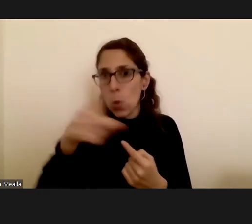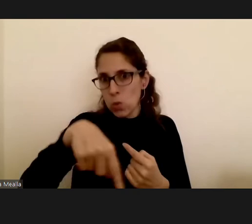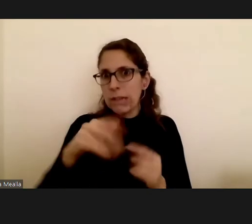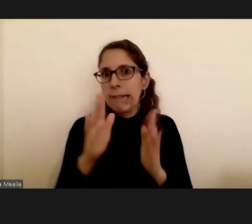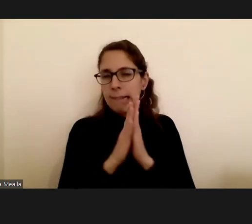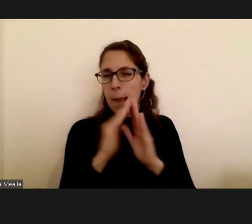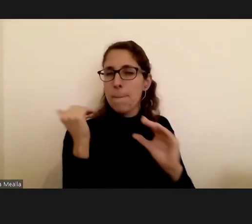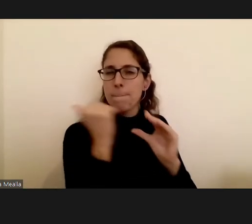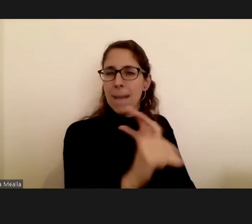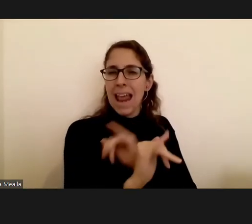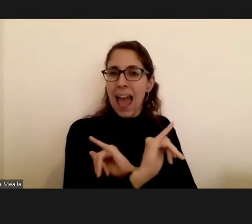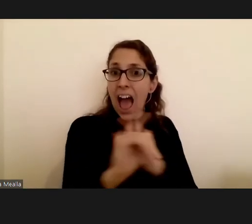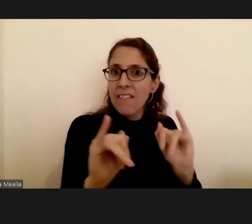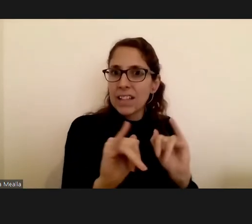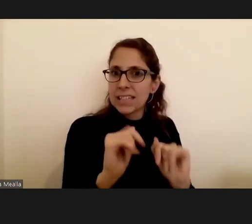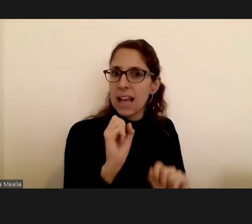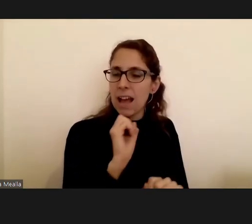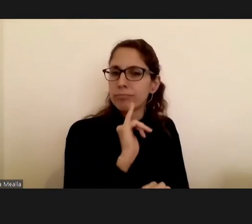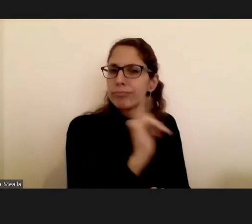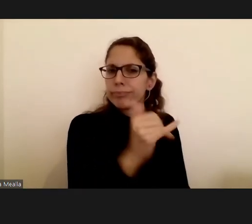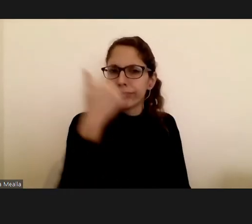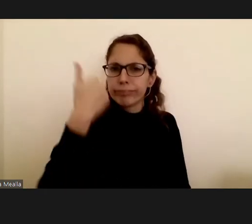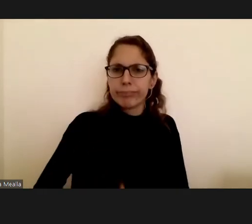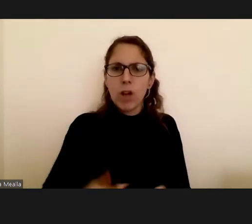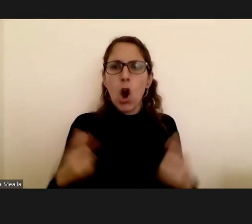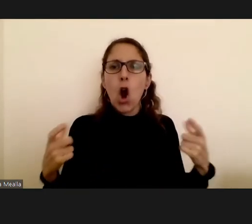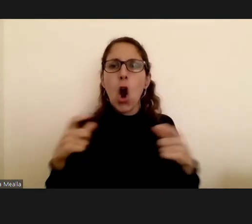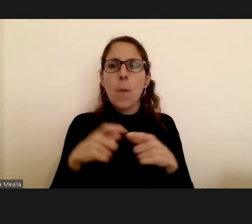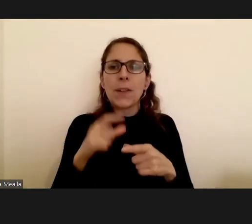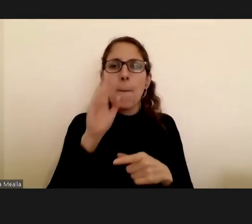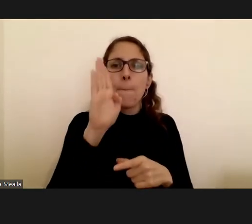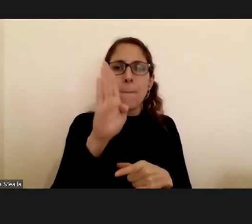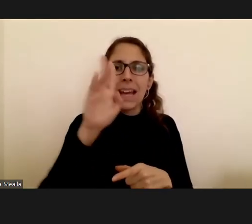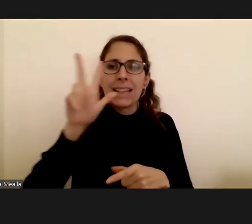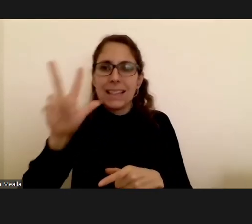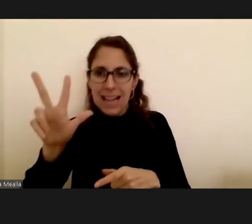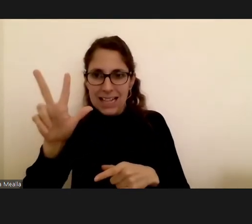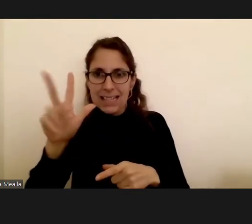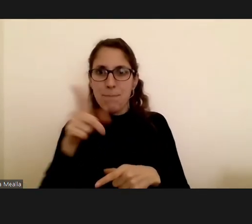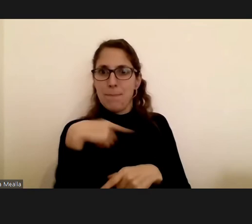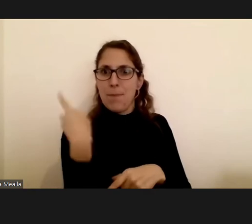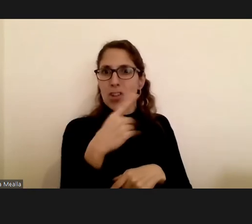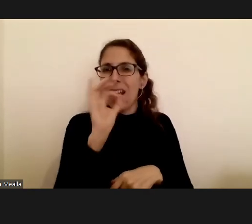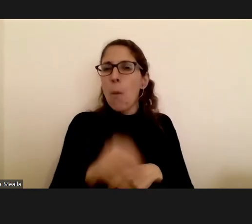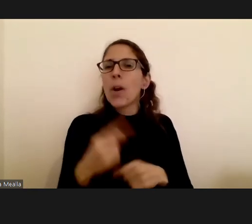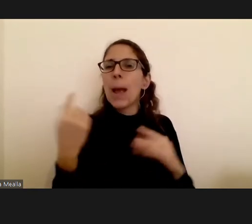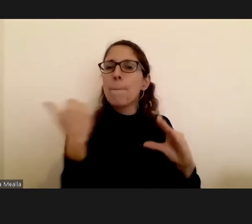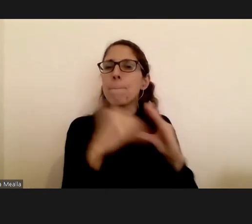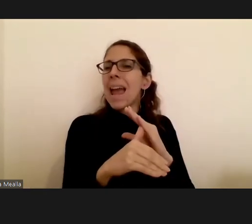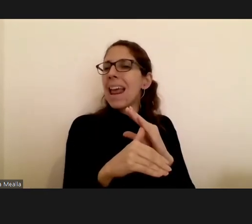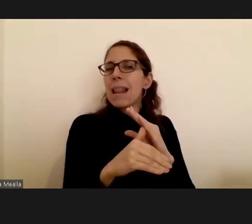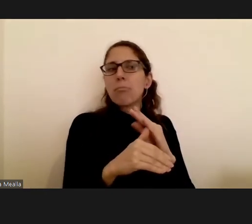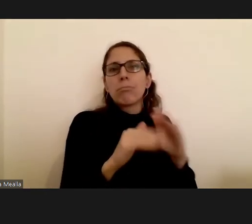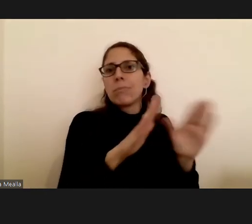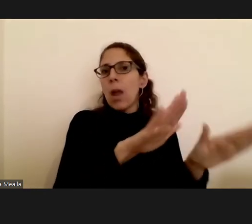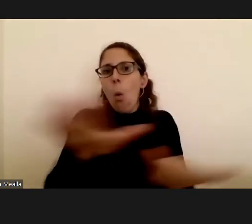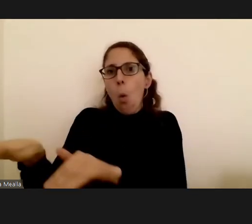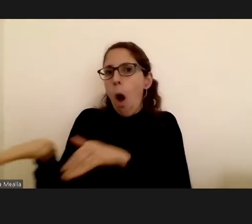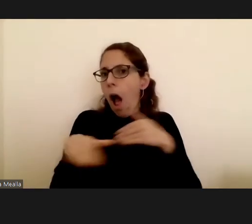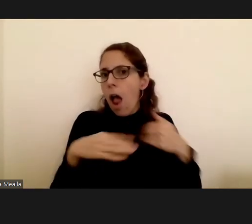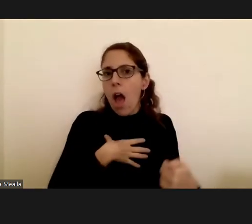comisión B3, ¿sí? Para que nosotros identifiquemos un mail general para toda la comisión. Entonces,